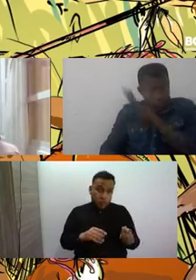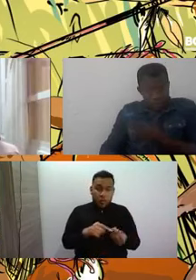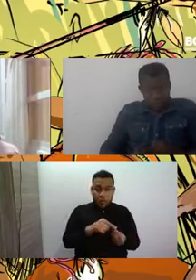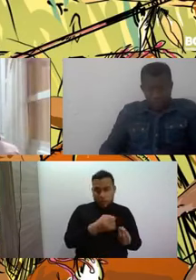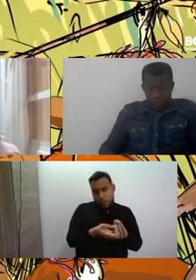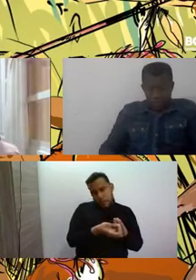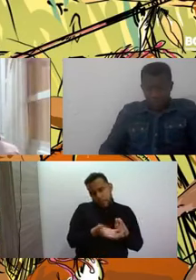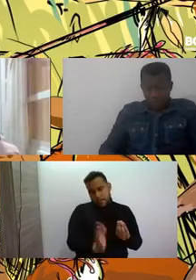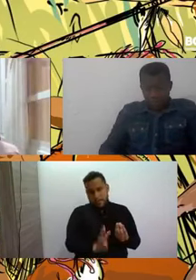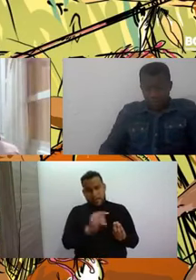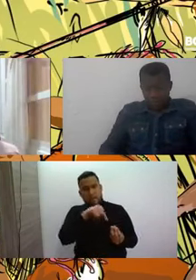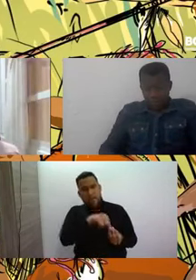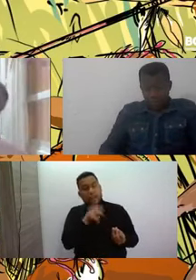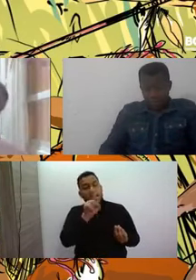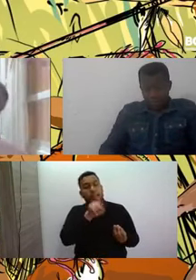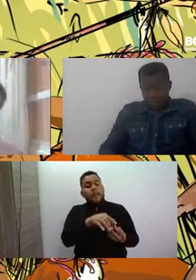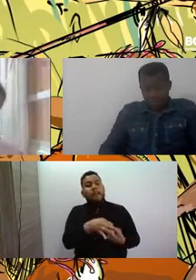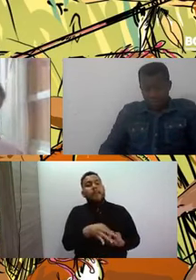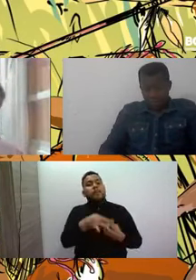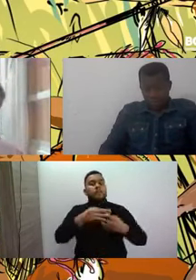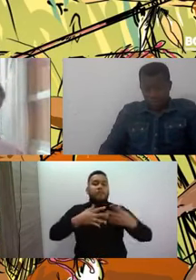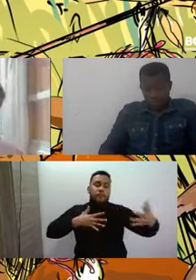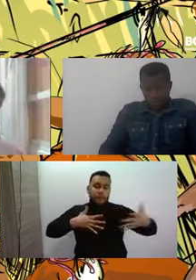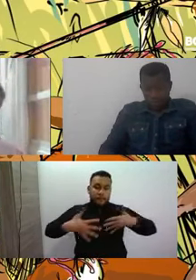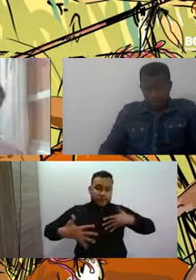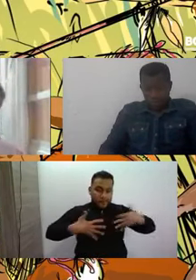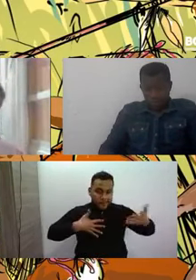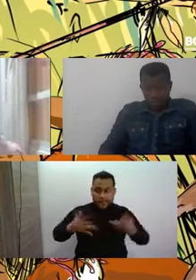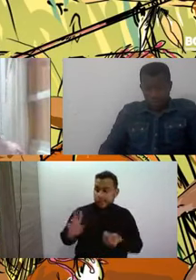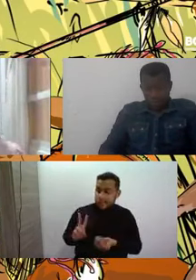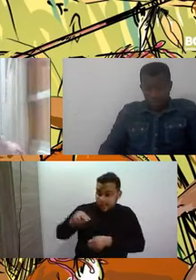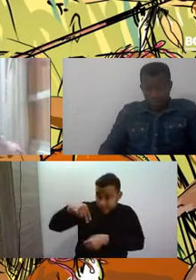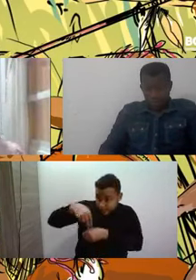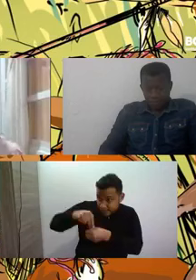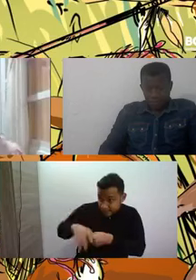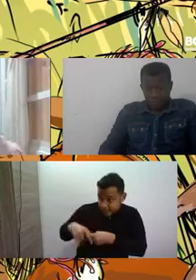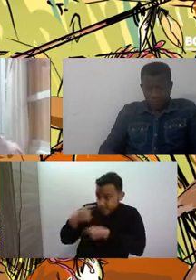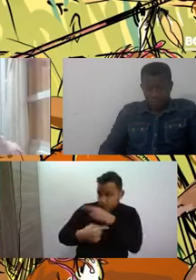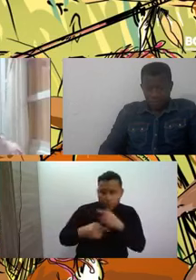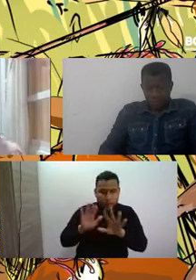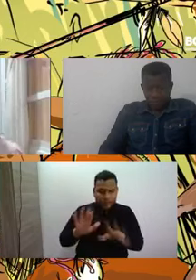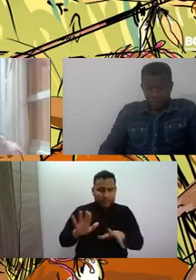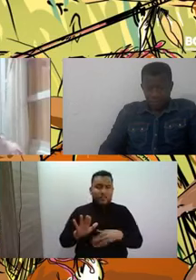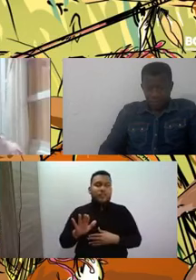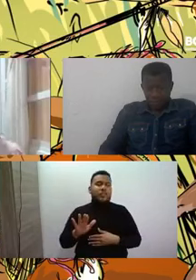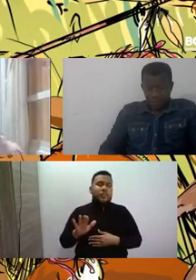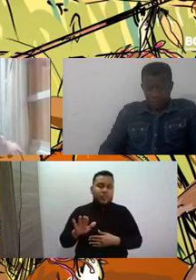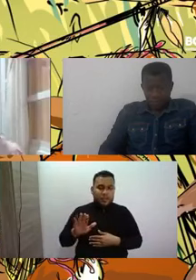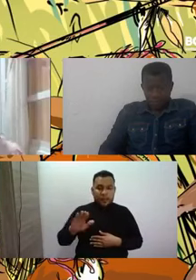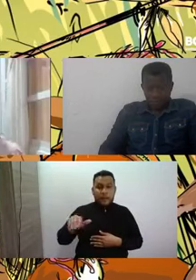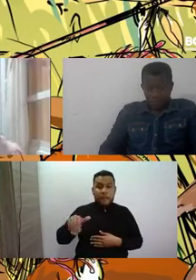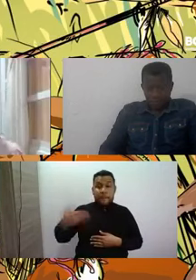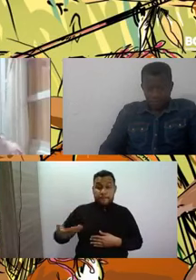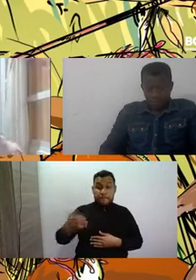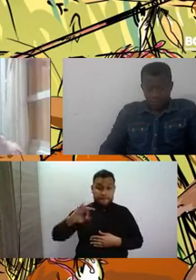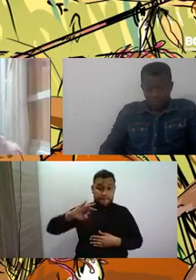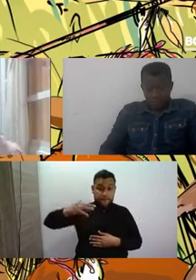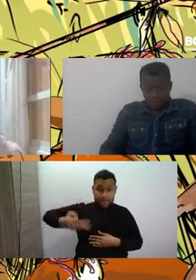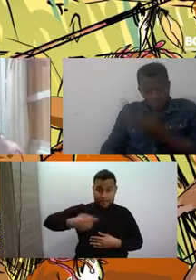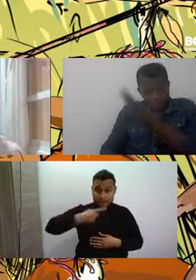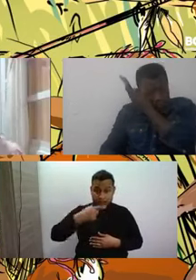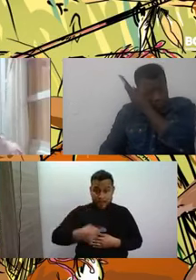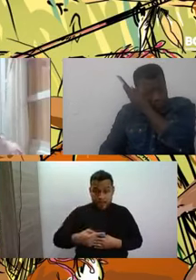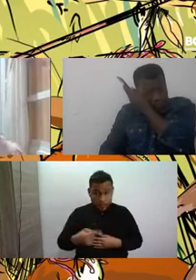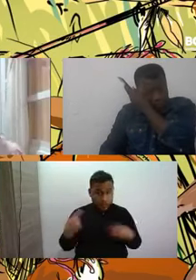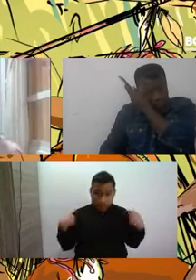un especial que tenemos de animación en lengua indígena, pero pues ya en una tercera lengua, ya no